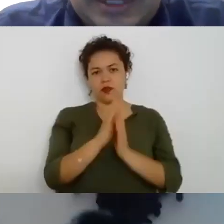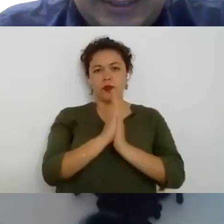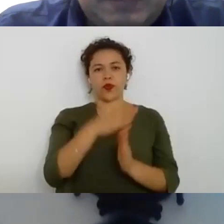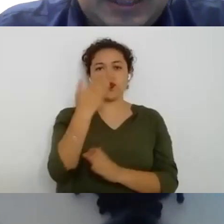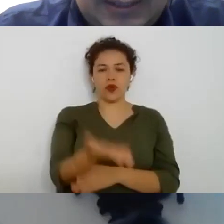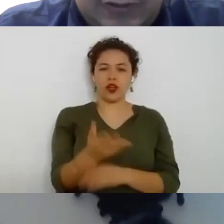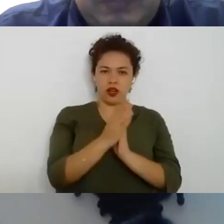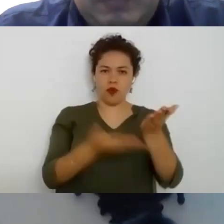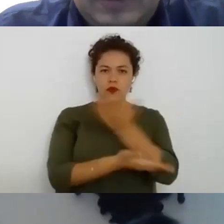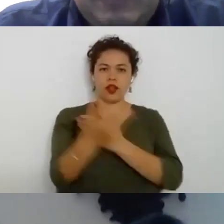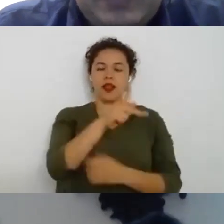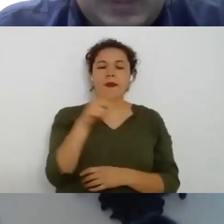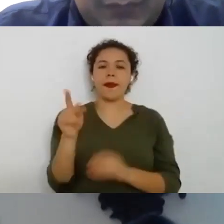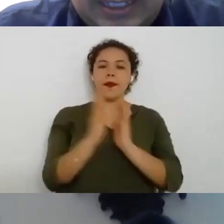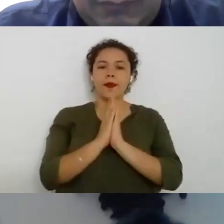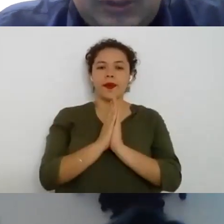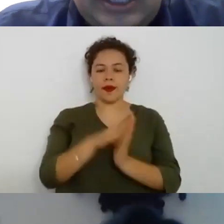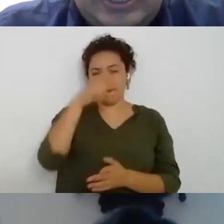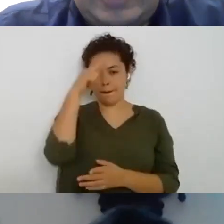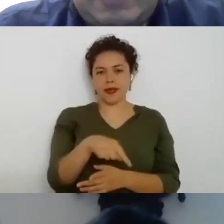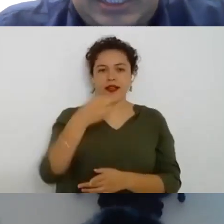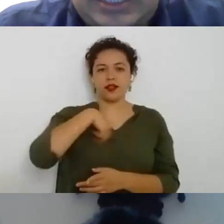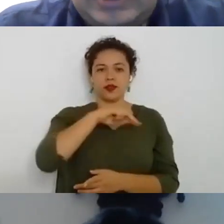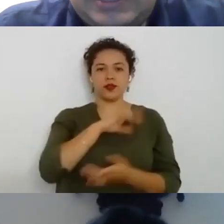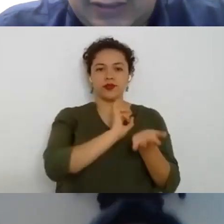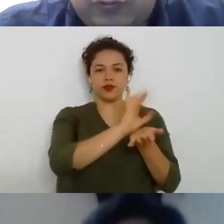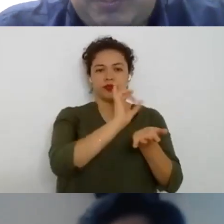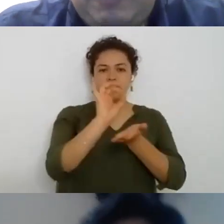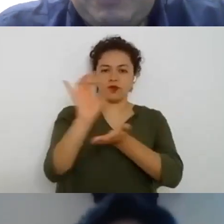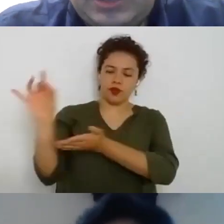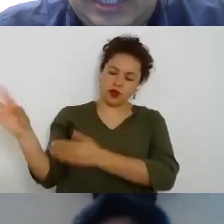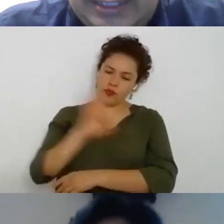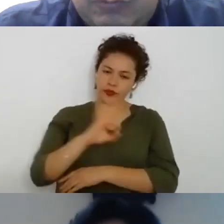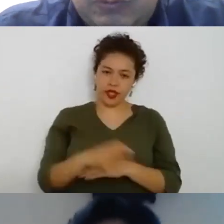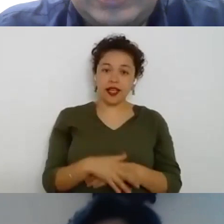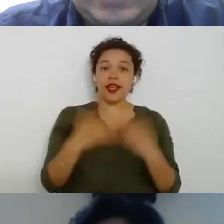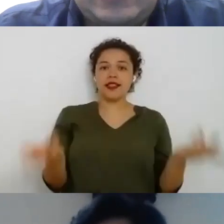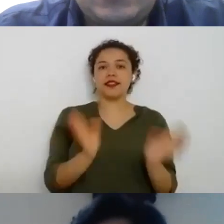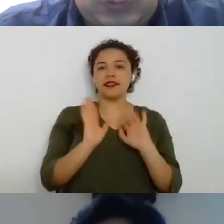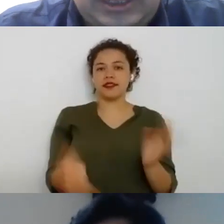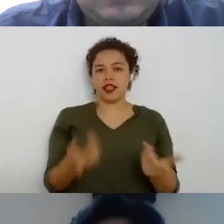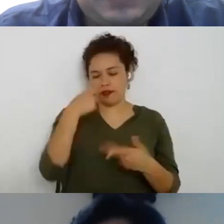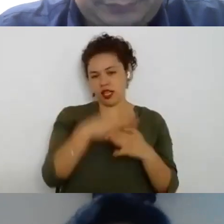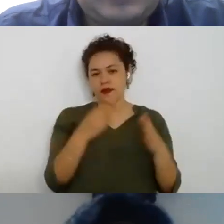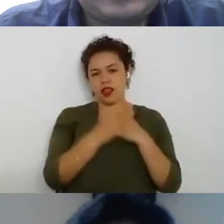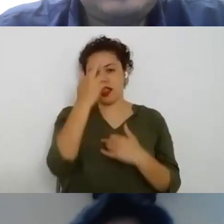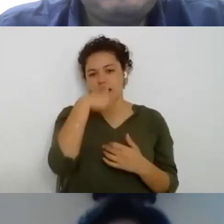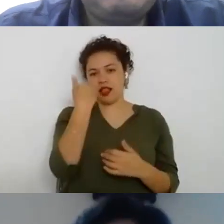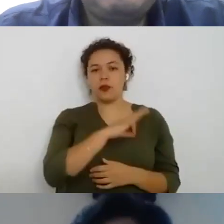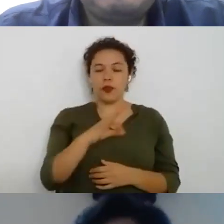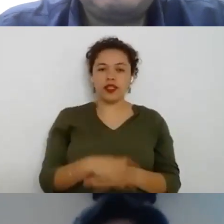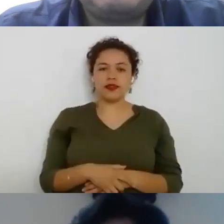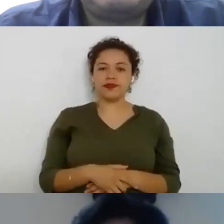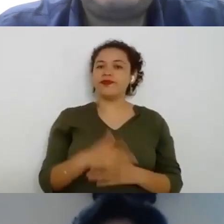pudiera compartir la presentación para poderla enviar al grupo y quede como un material de consulta.